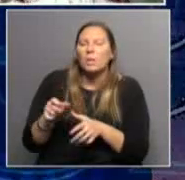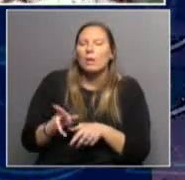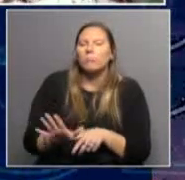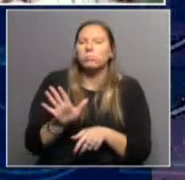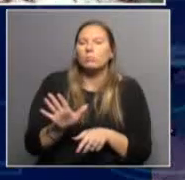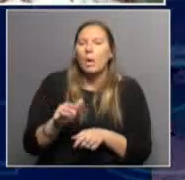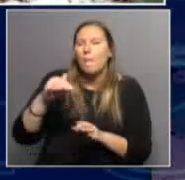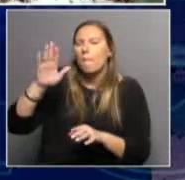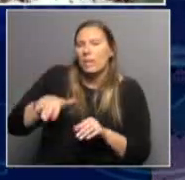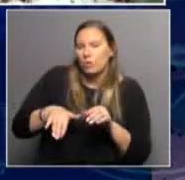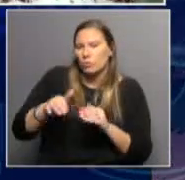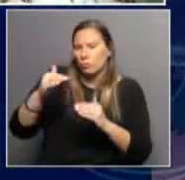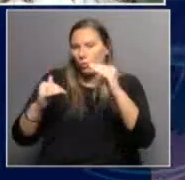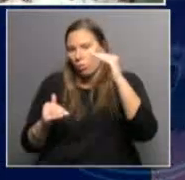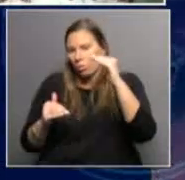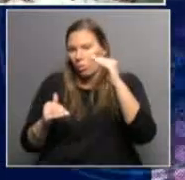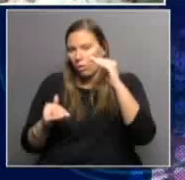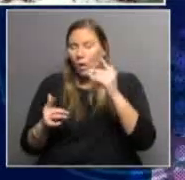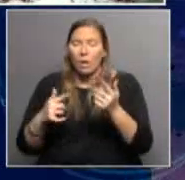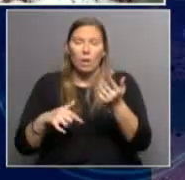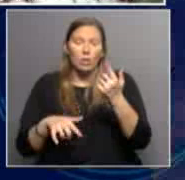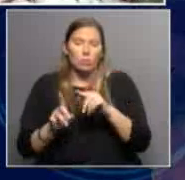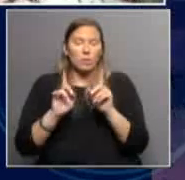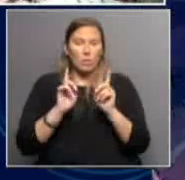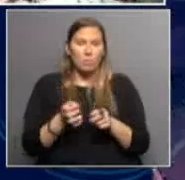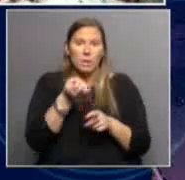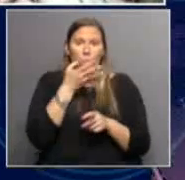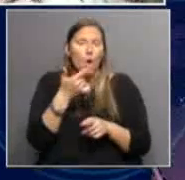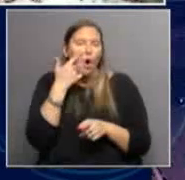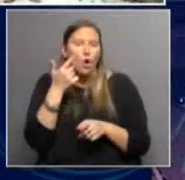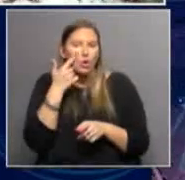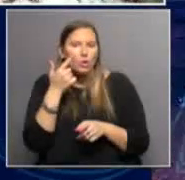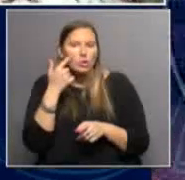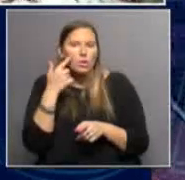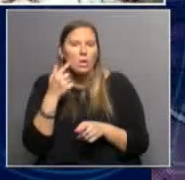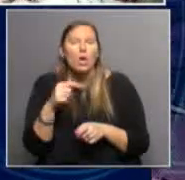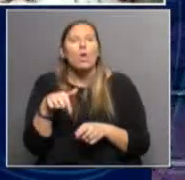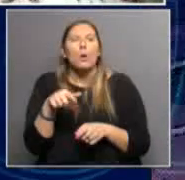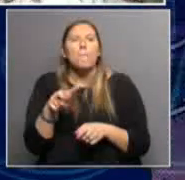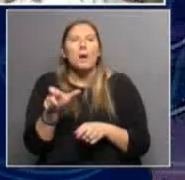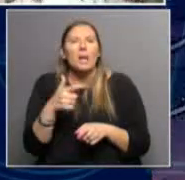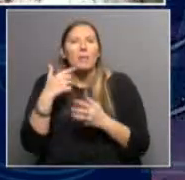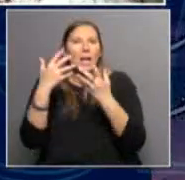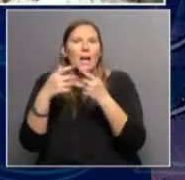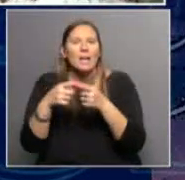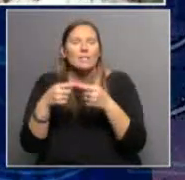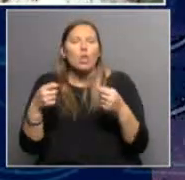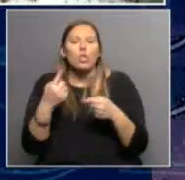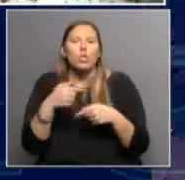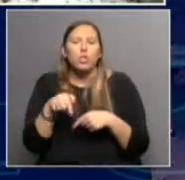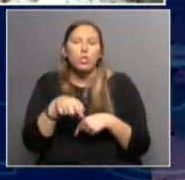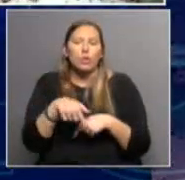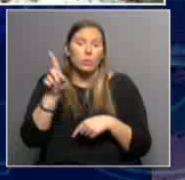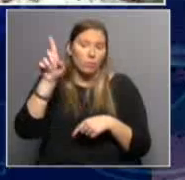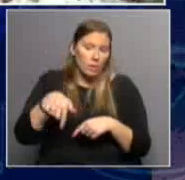características de inferioridad. Por lo tanto, también es bueno también conocer semánticamente la significancia de las cosas.